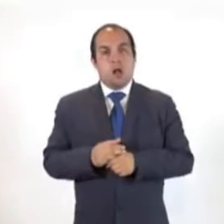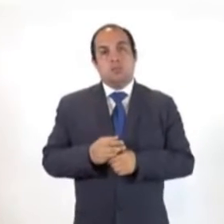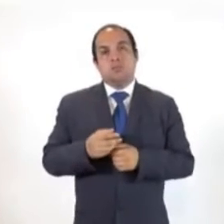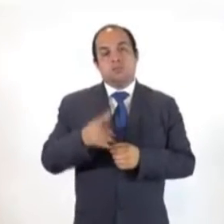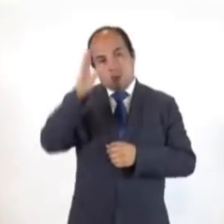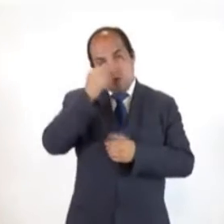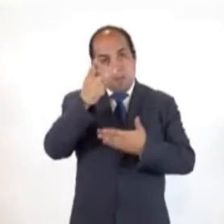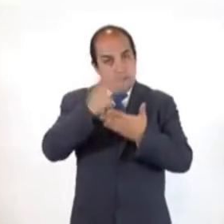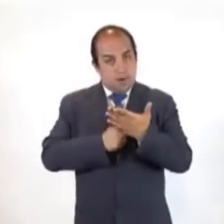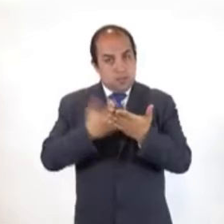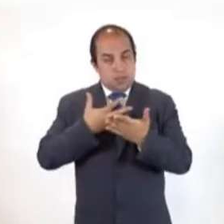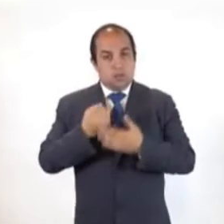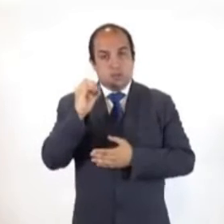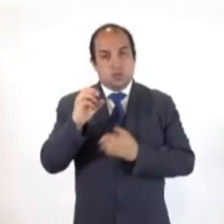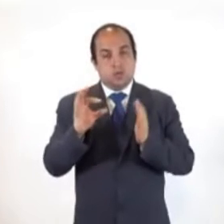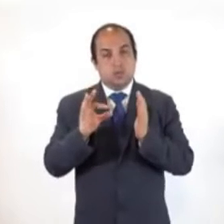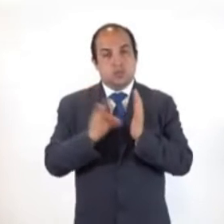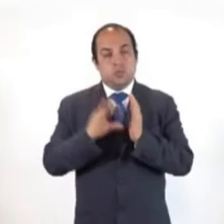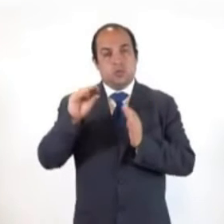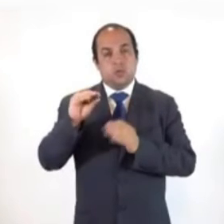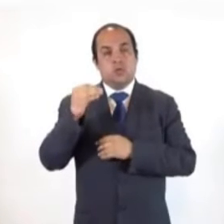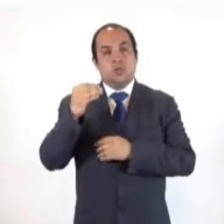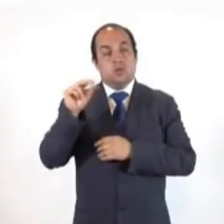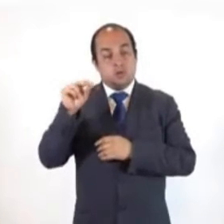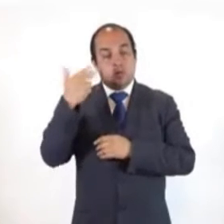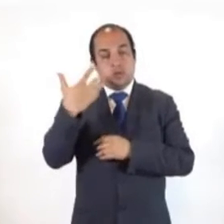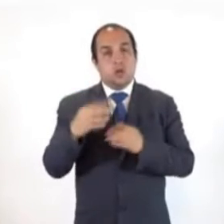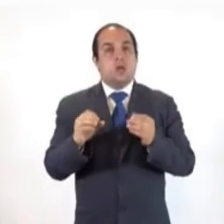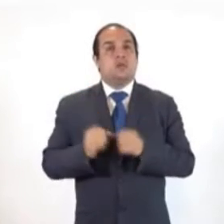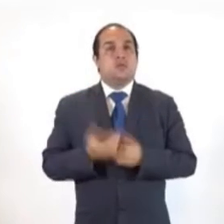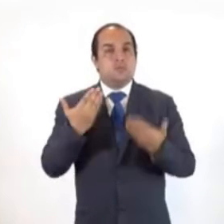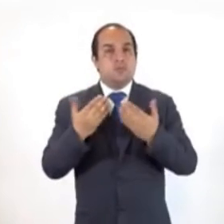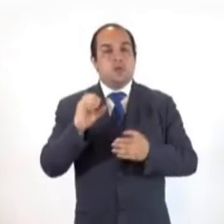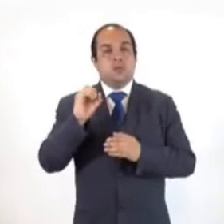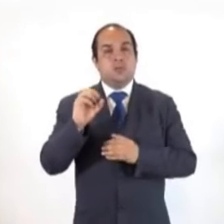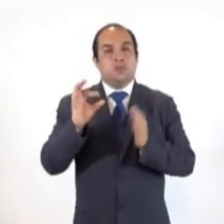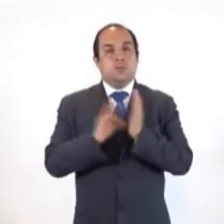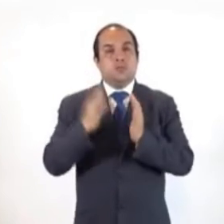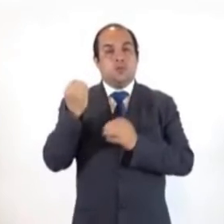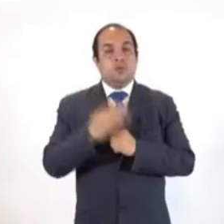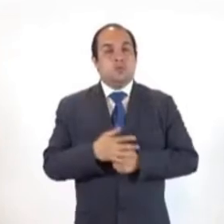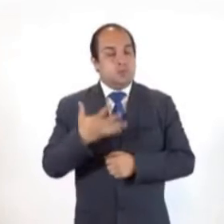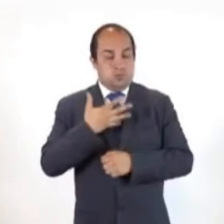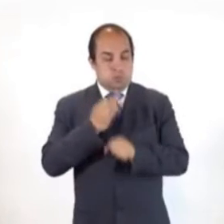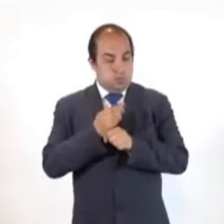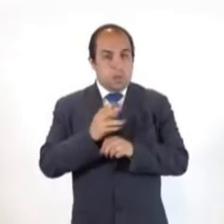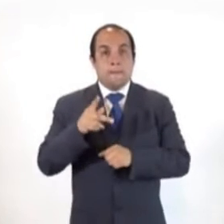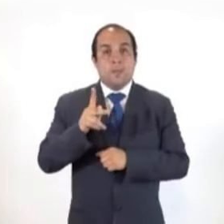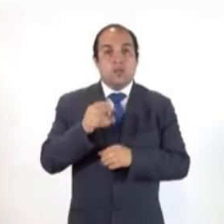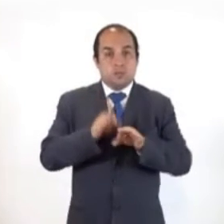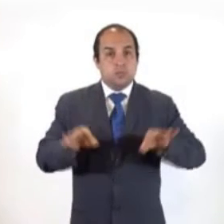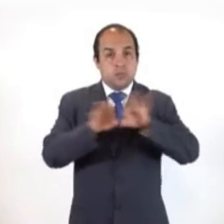del 0.85 al 0.9, que es también, bueno, aquí no lo tengo, pero creo que es importante mencionar que